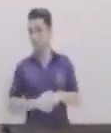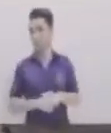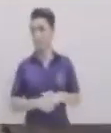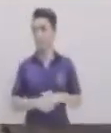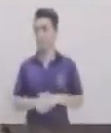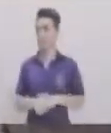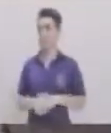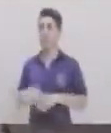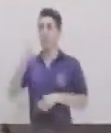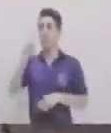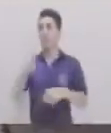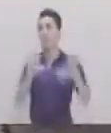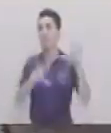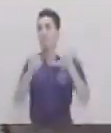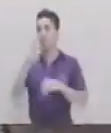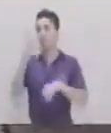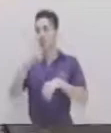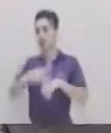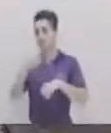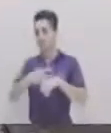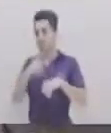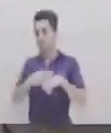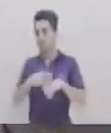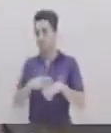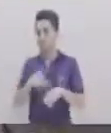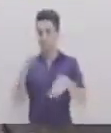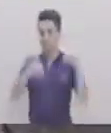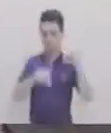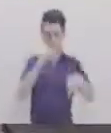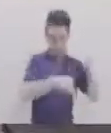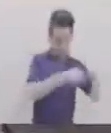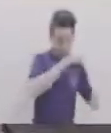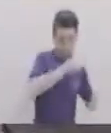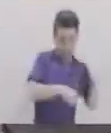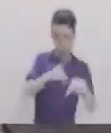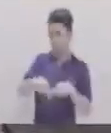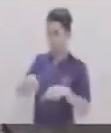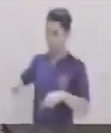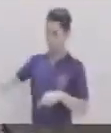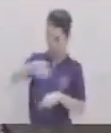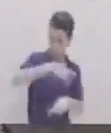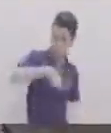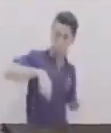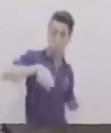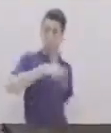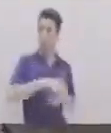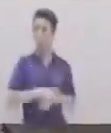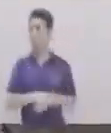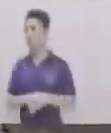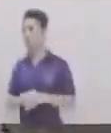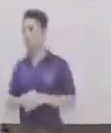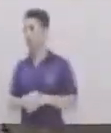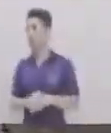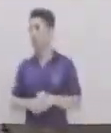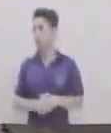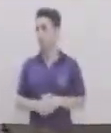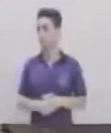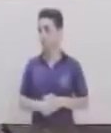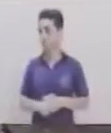último de estas, son 12 repeticiones, tú en casa las puedes hacer un poquito